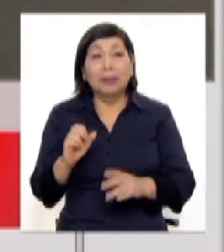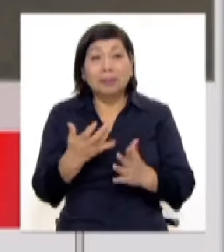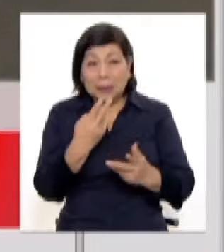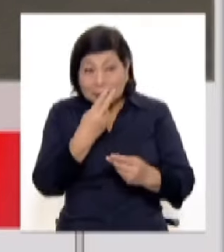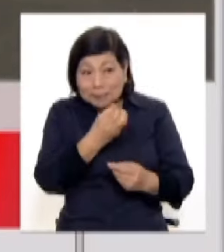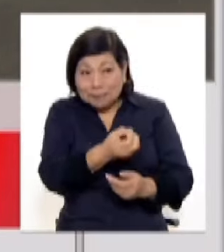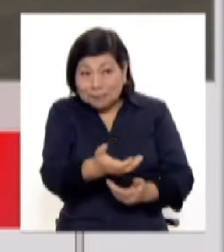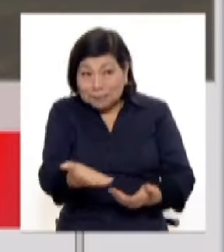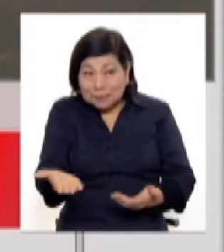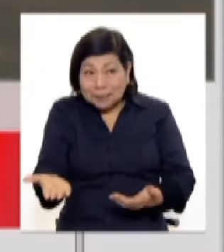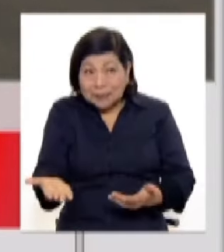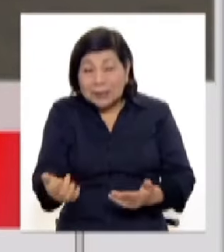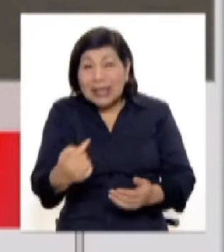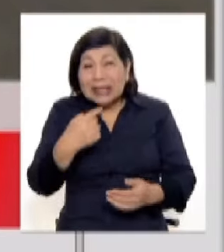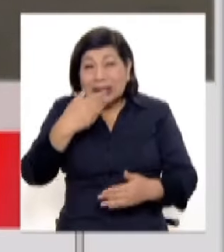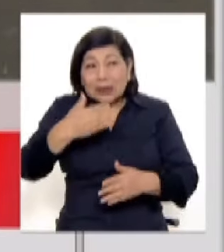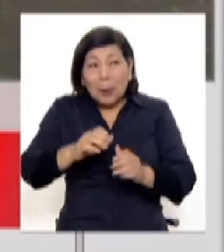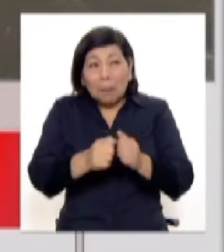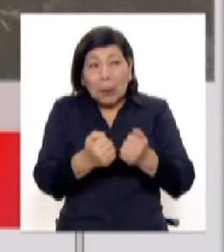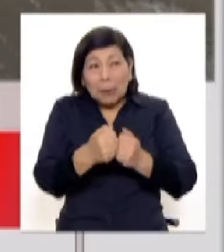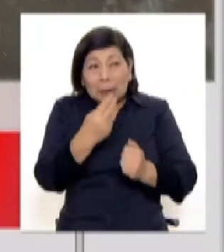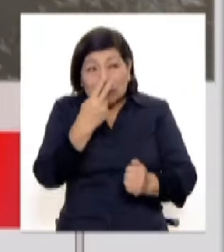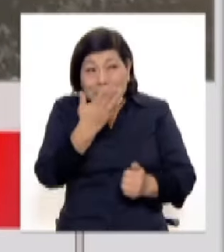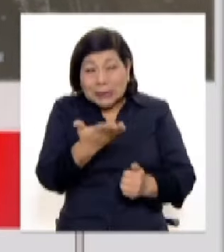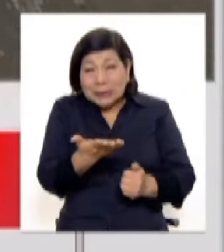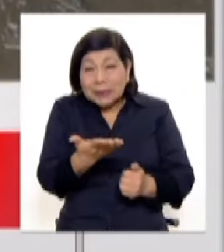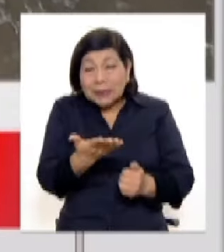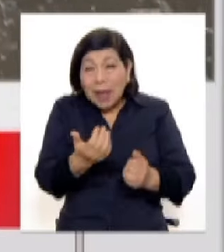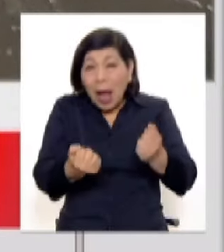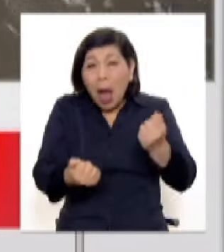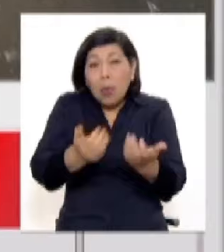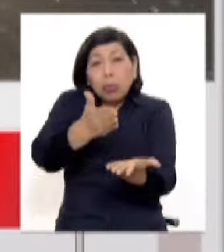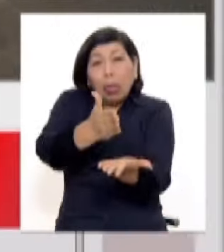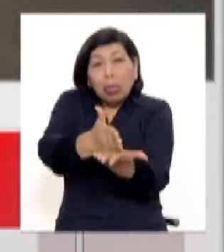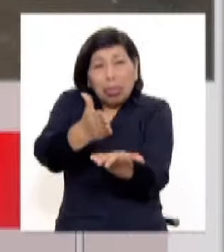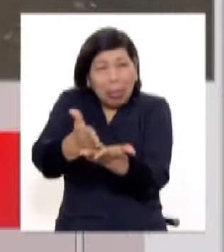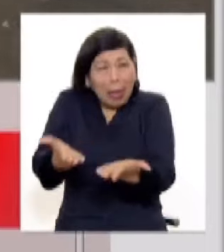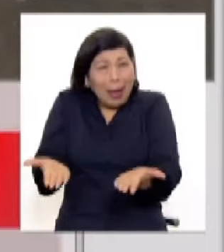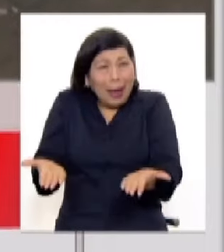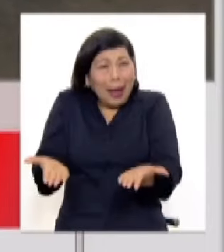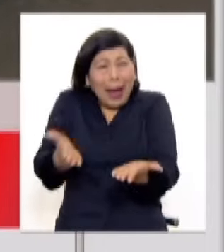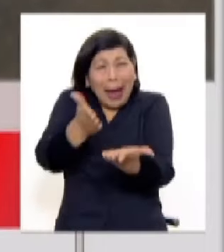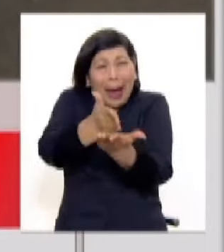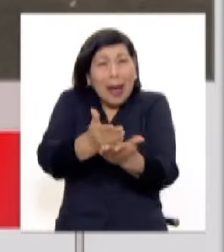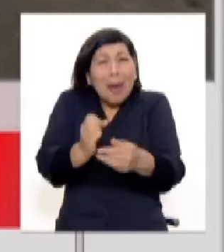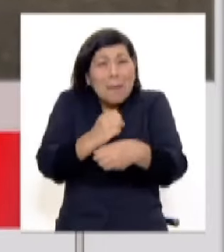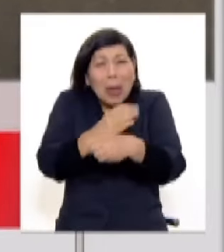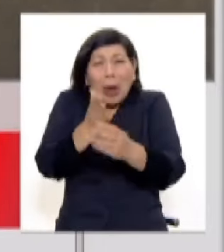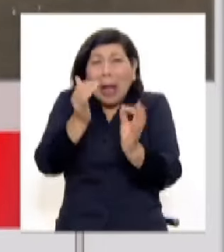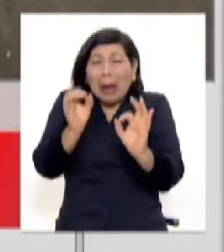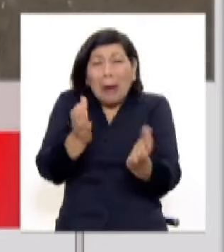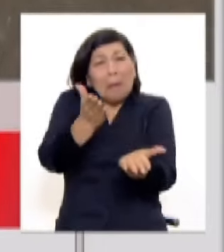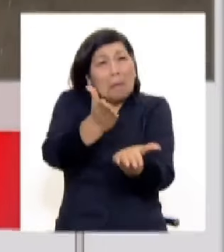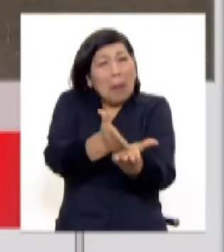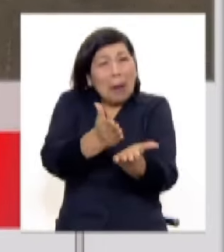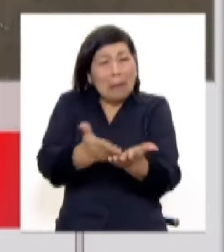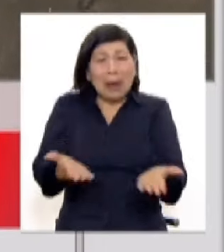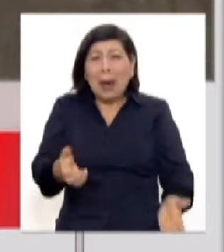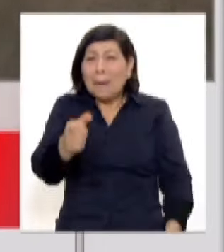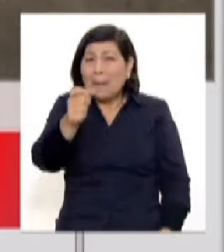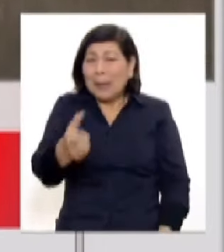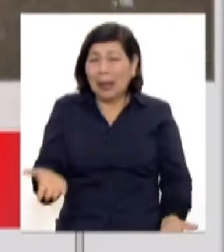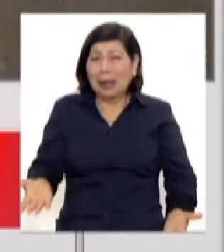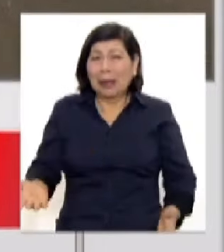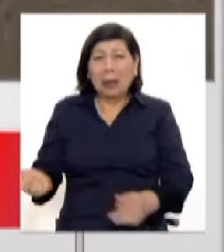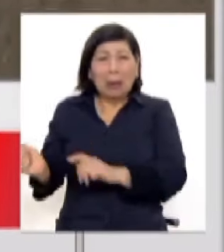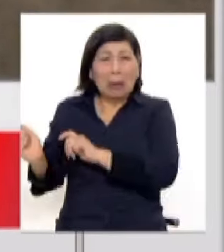los restos de los parabrisas que han sido destrozados, de los vehículos que estaban estacionados aquí en horas de la madrugada, y pues estas